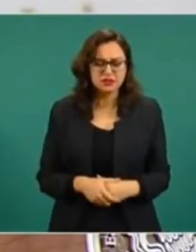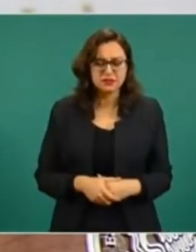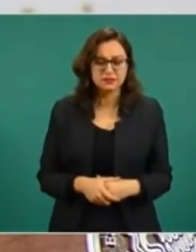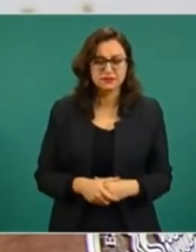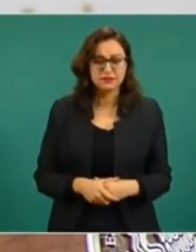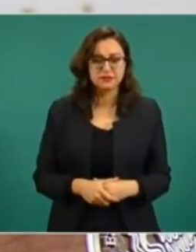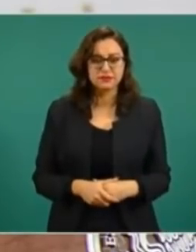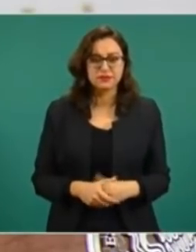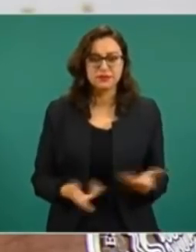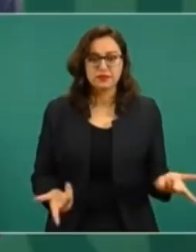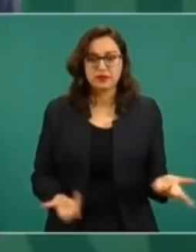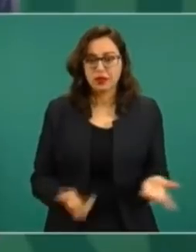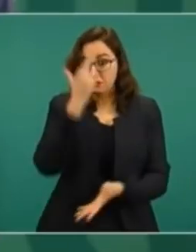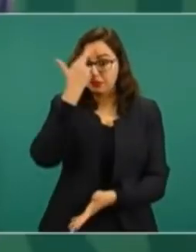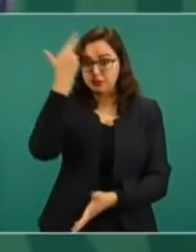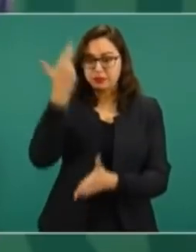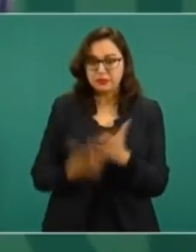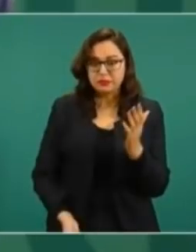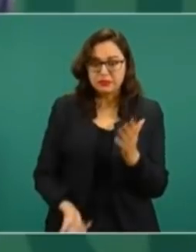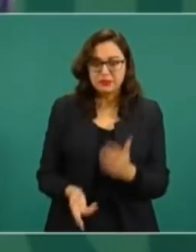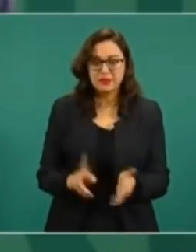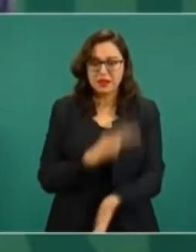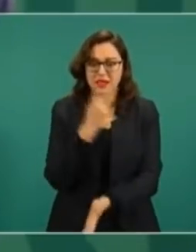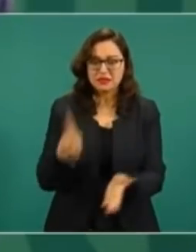Entonces, eso no sucedió